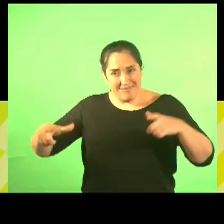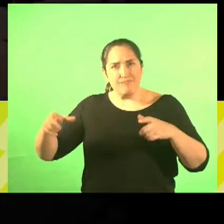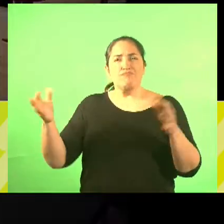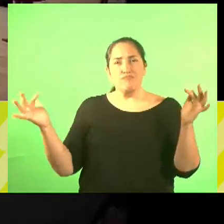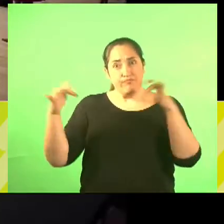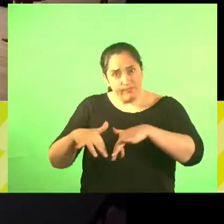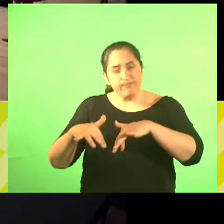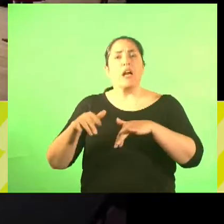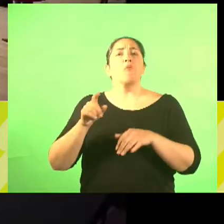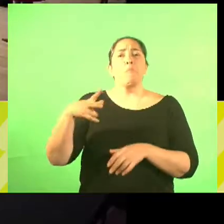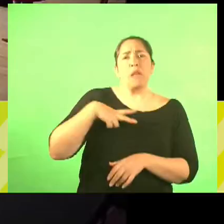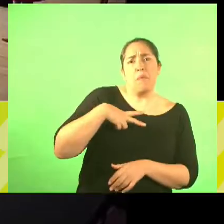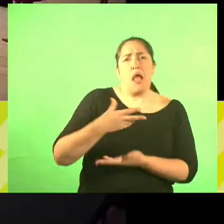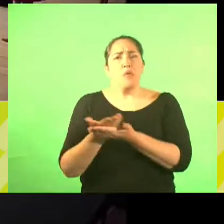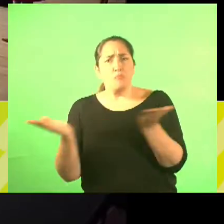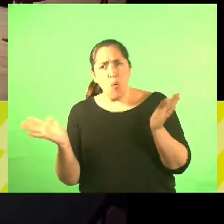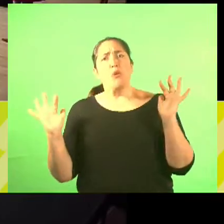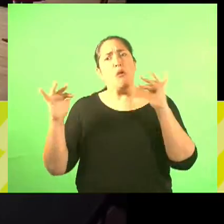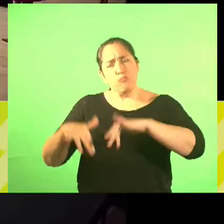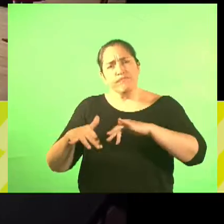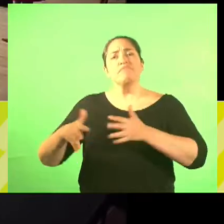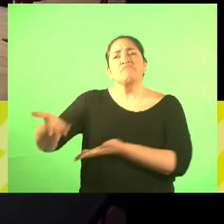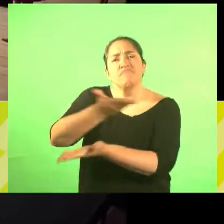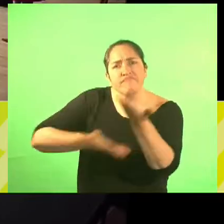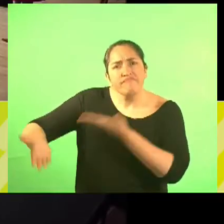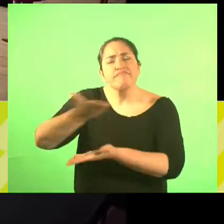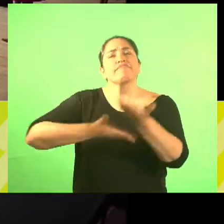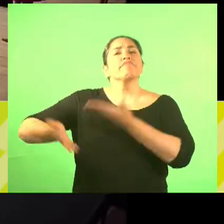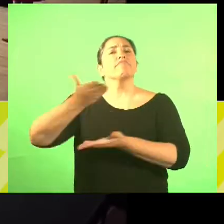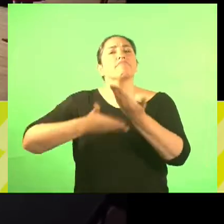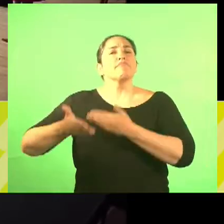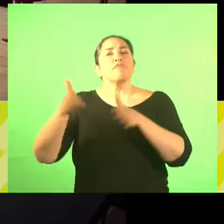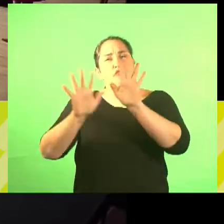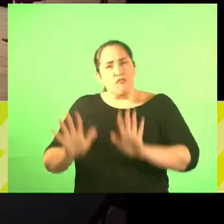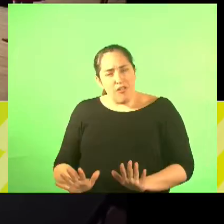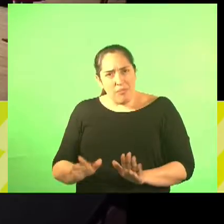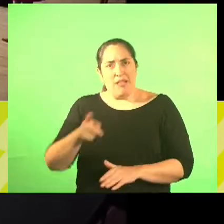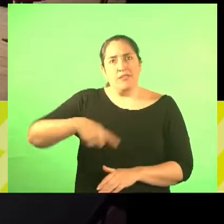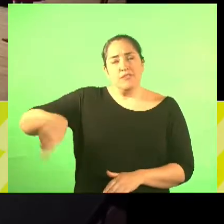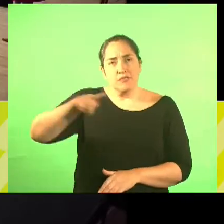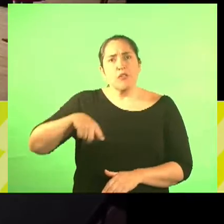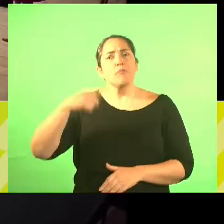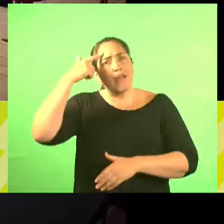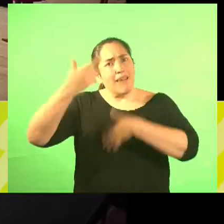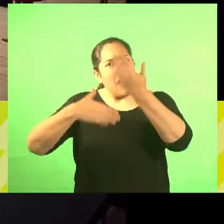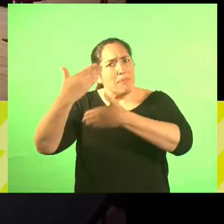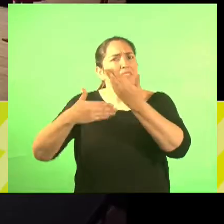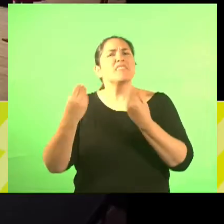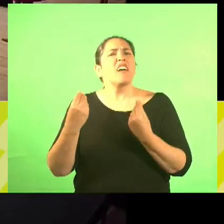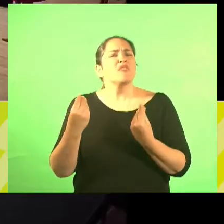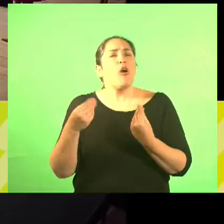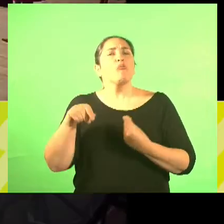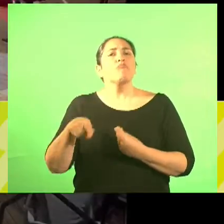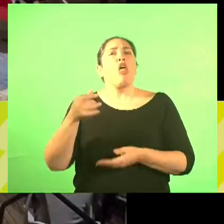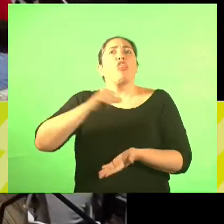de gestión pública como privada, participaron de un espacio de intercambio y formación. La jornada de capacitación se realizó